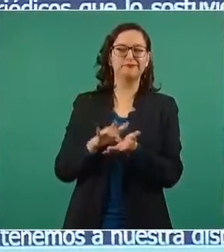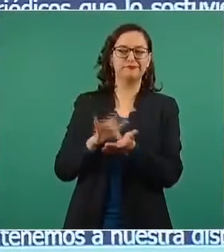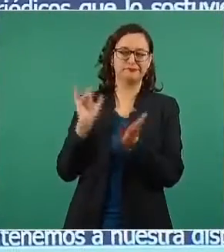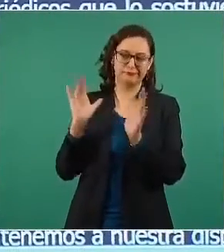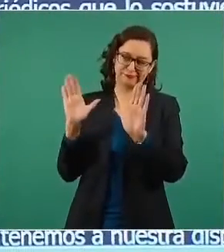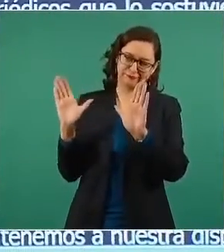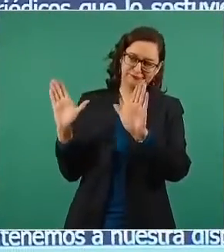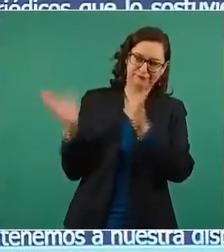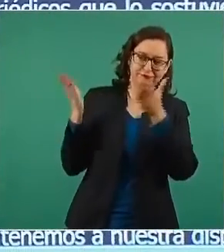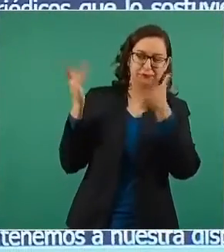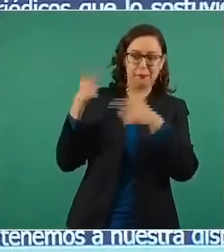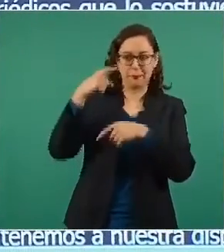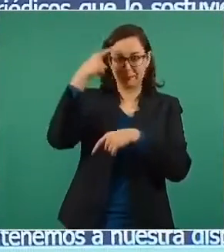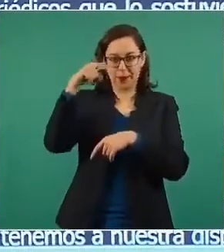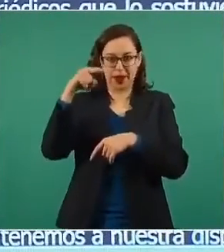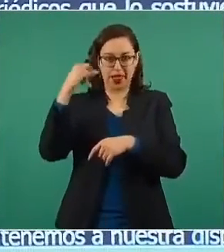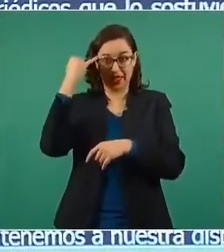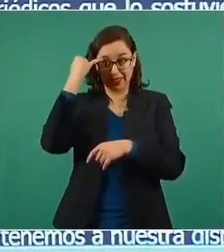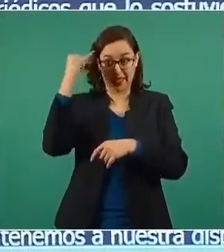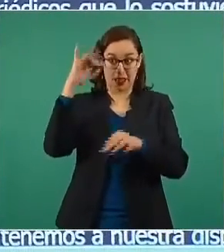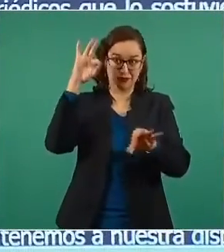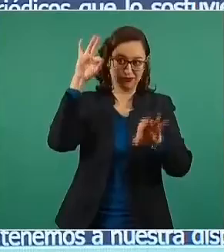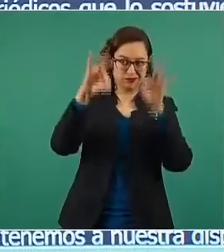ideas conservadoras,